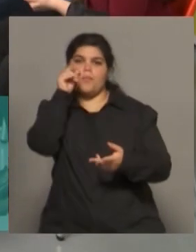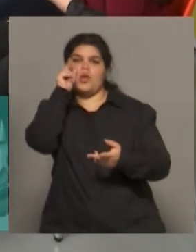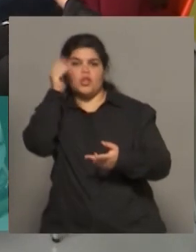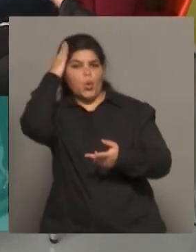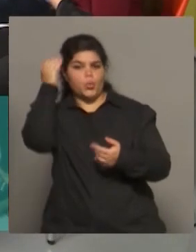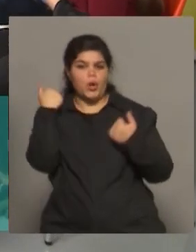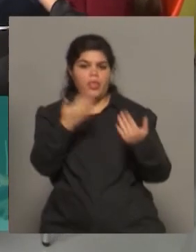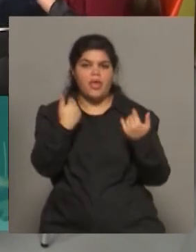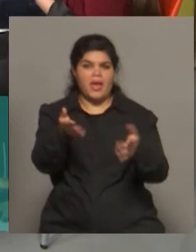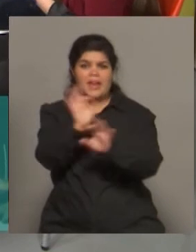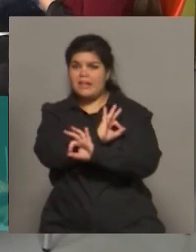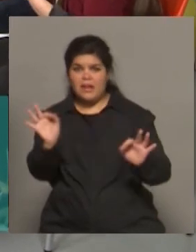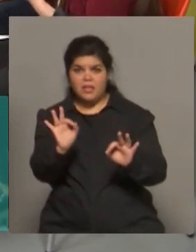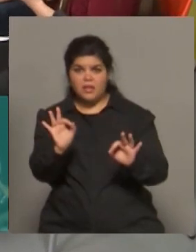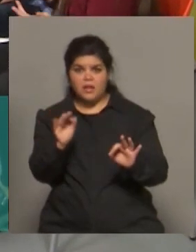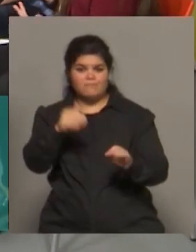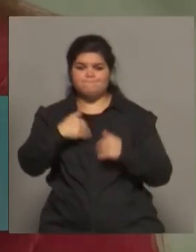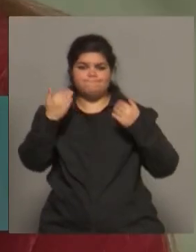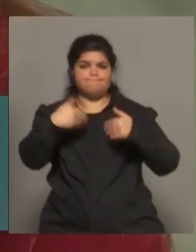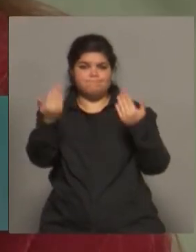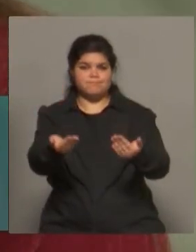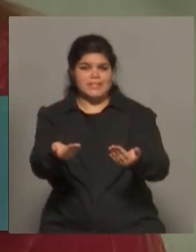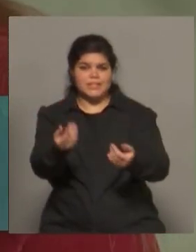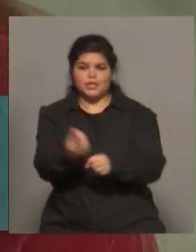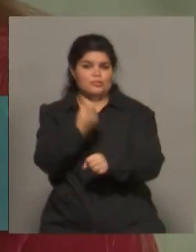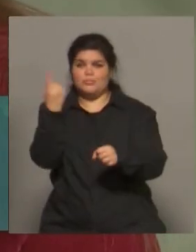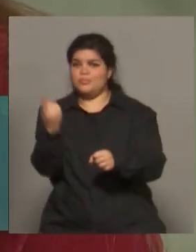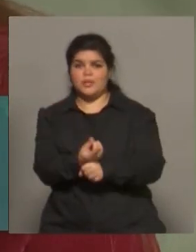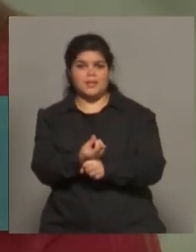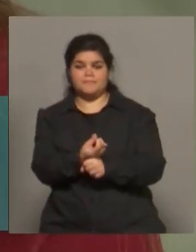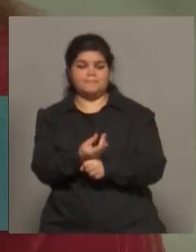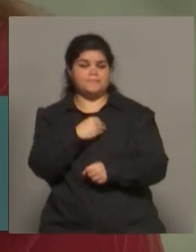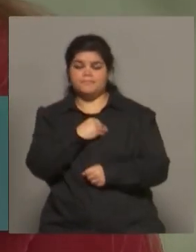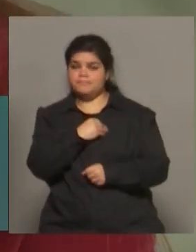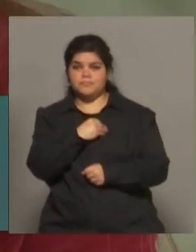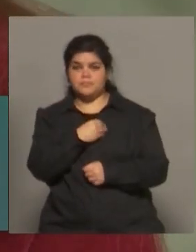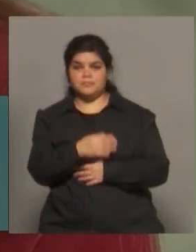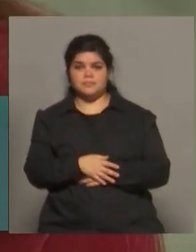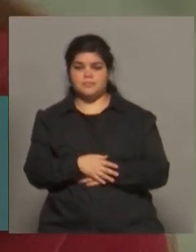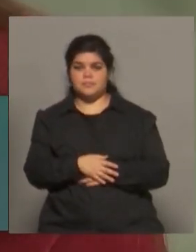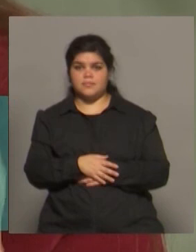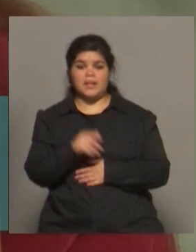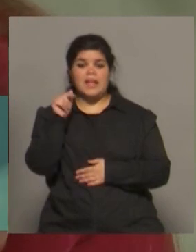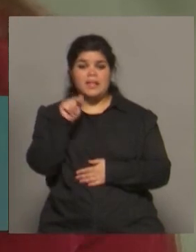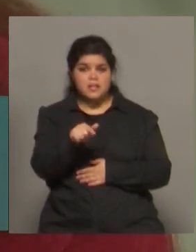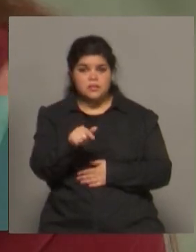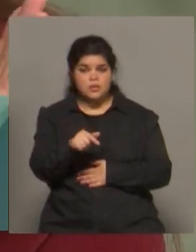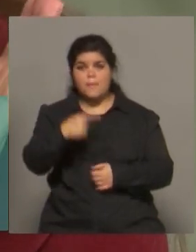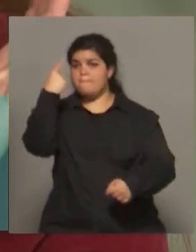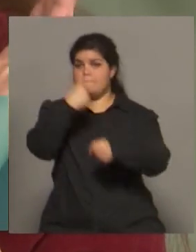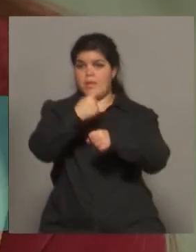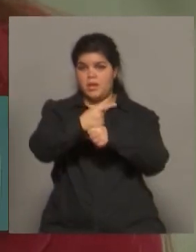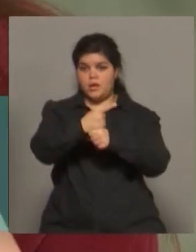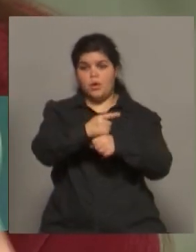cultural, no vamos a poder salir adelante. Lamentablemente yo creo que eso va primero antes